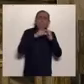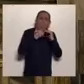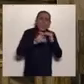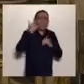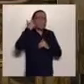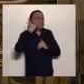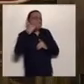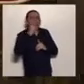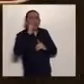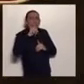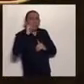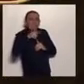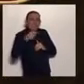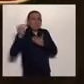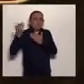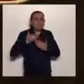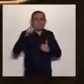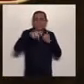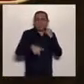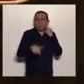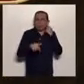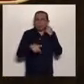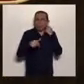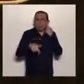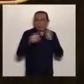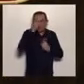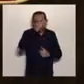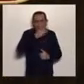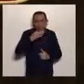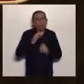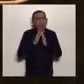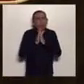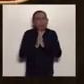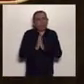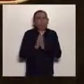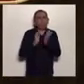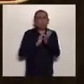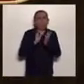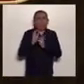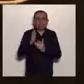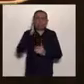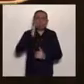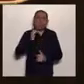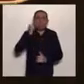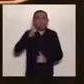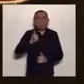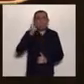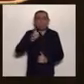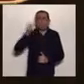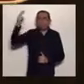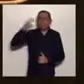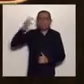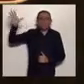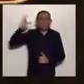del teléfono, del WhatsApp, así que las presentamos también en esta Eucaristía. Oremos, Jesús, buen